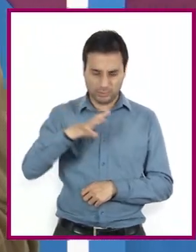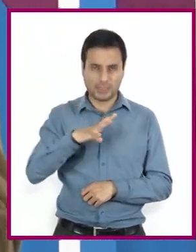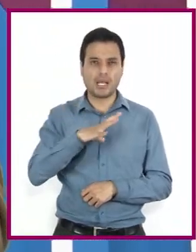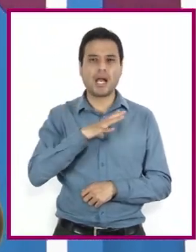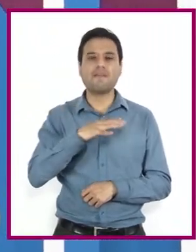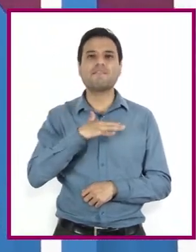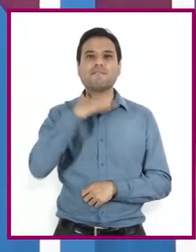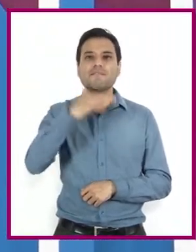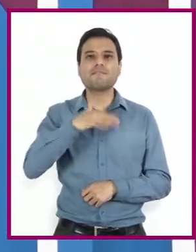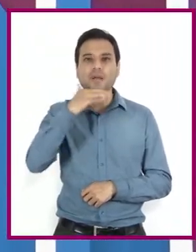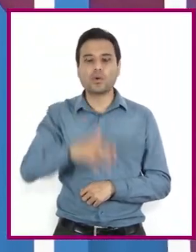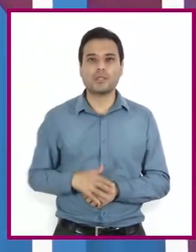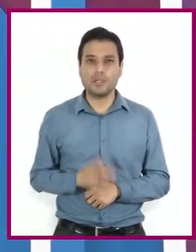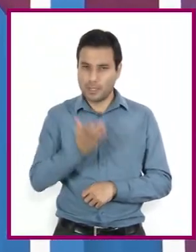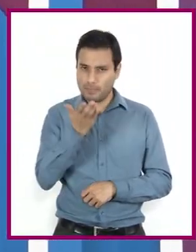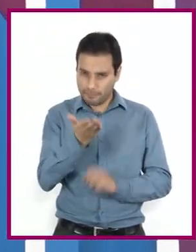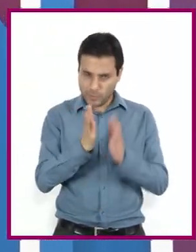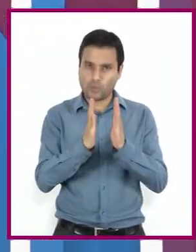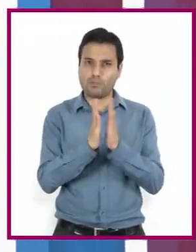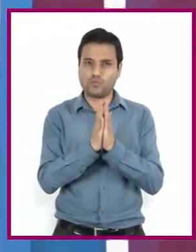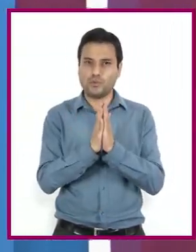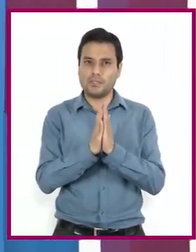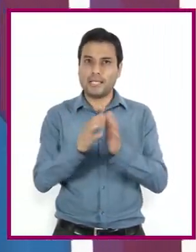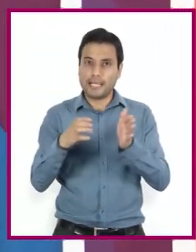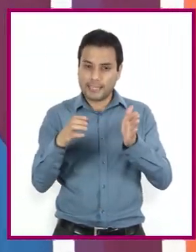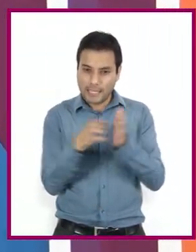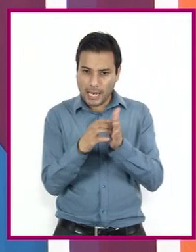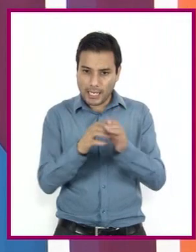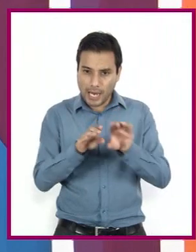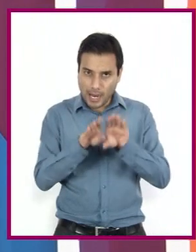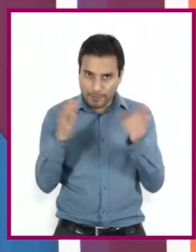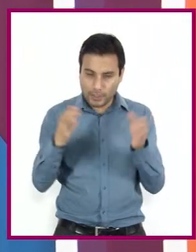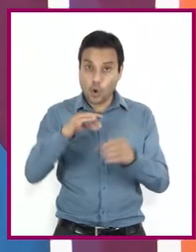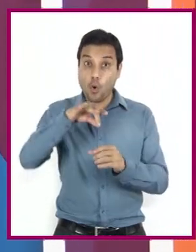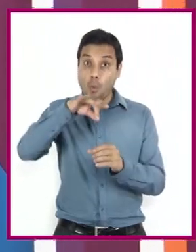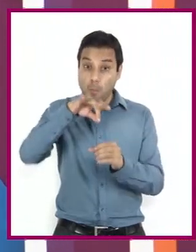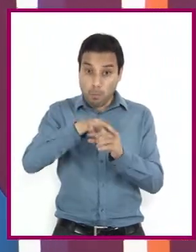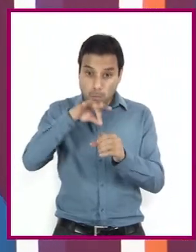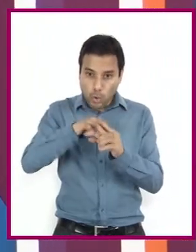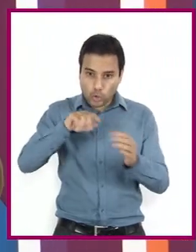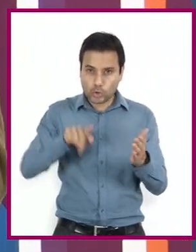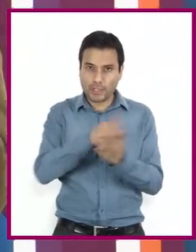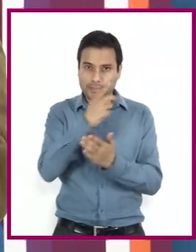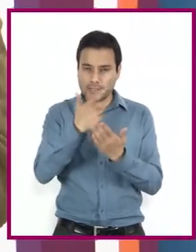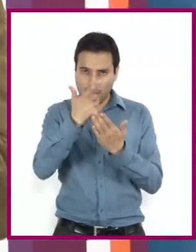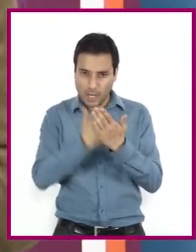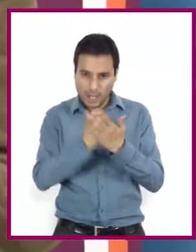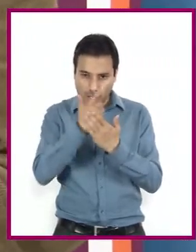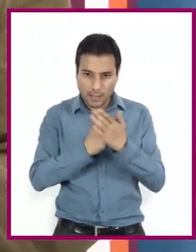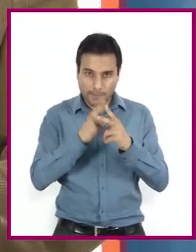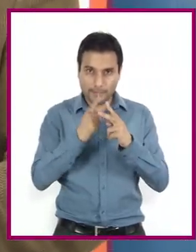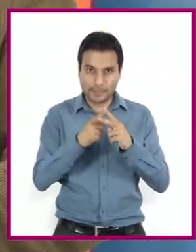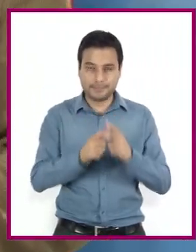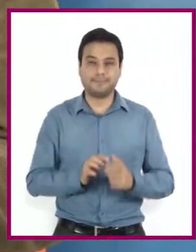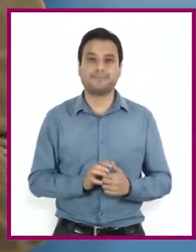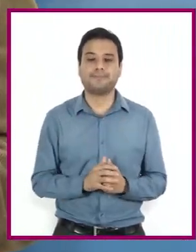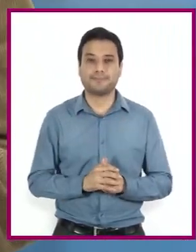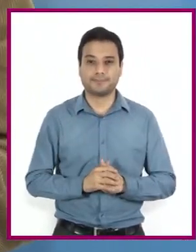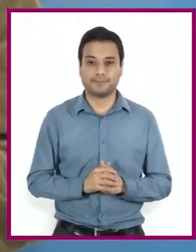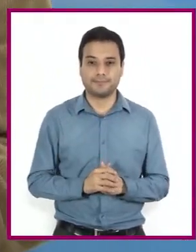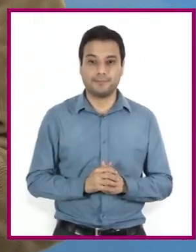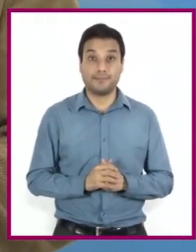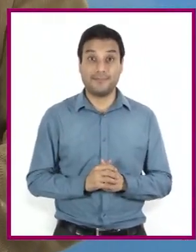electoral. Pidió que se abrieran las urnas y se volvieran a contar todos y cada uno de los votos.